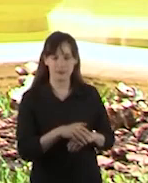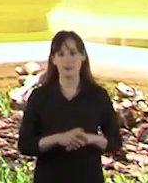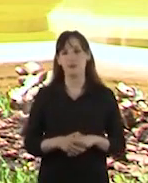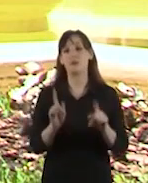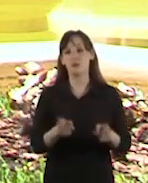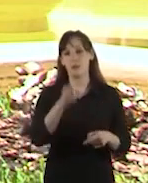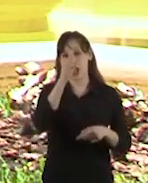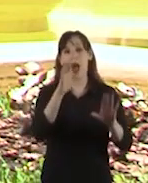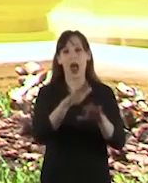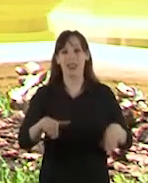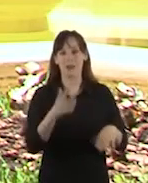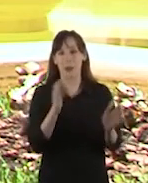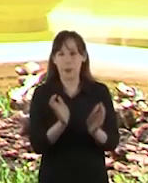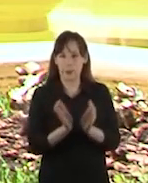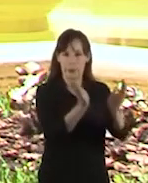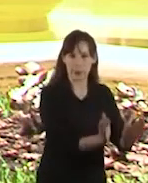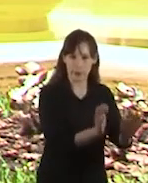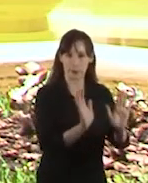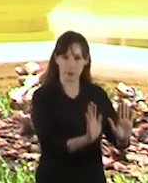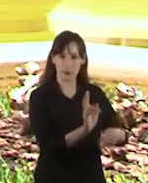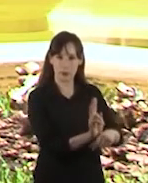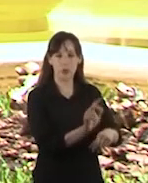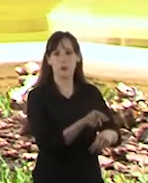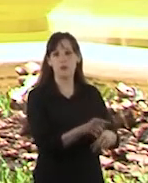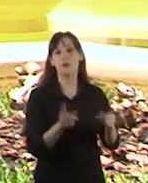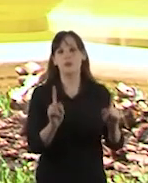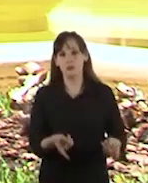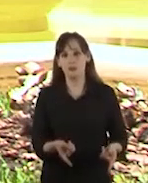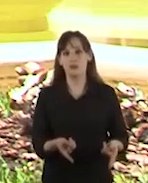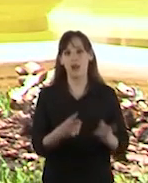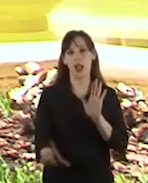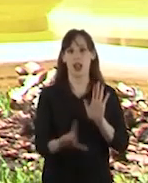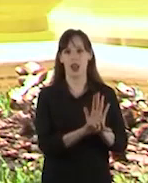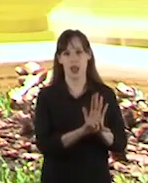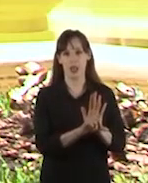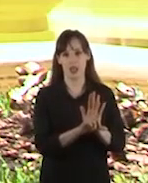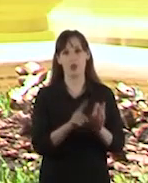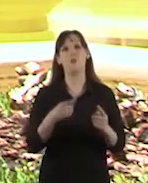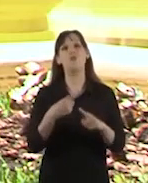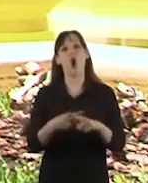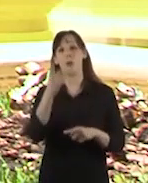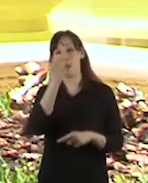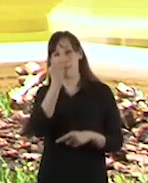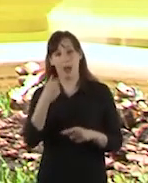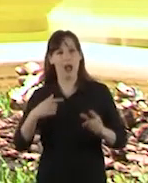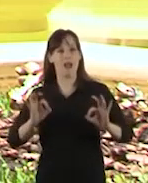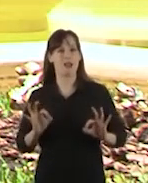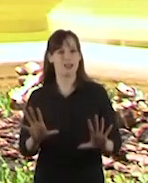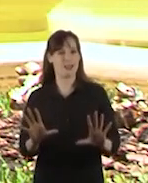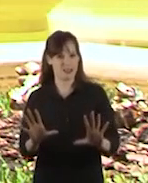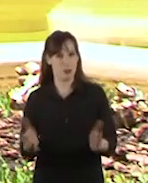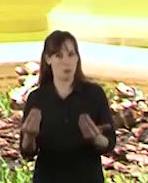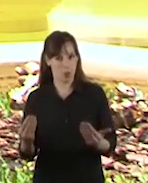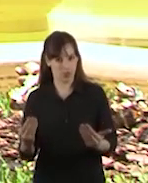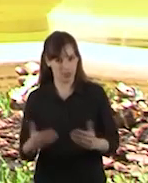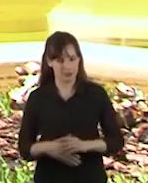maternales y centros de primera instancia y el envío de la ley de licencias paternales. El